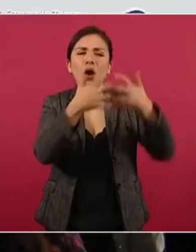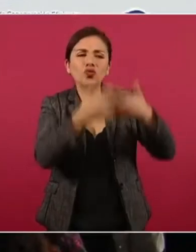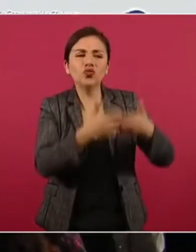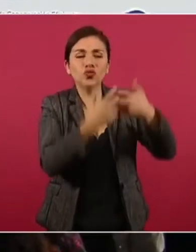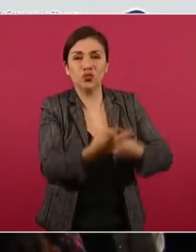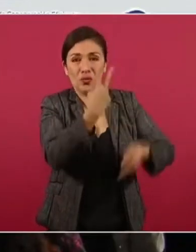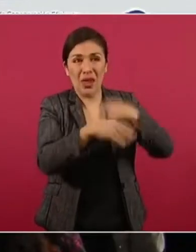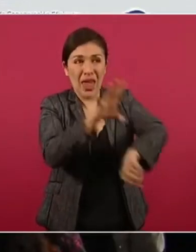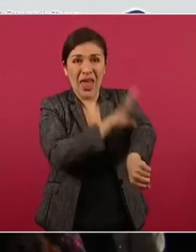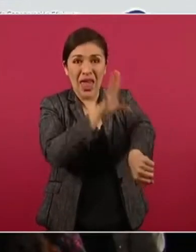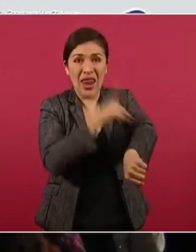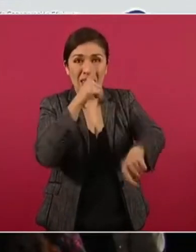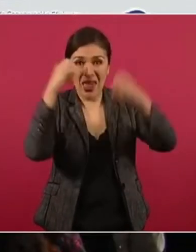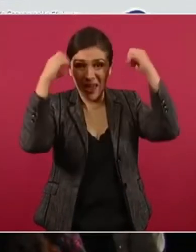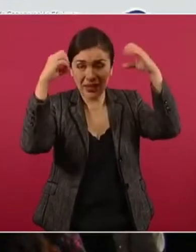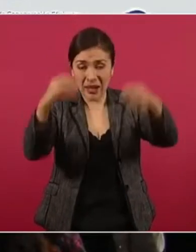10.3,